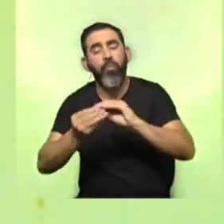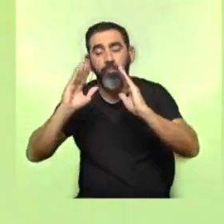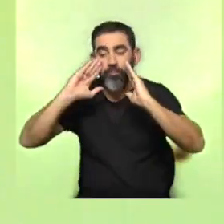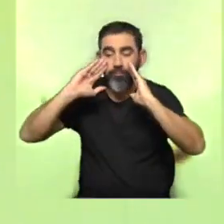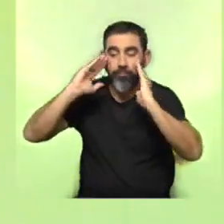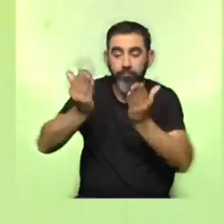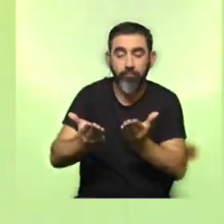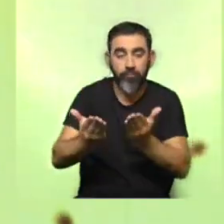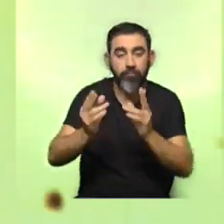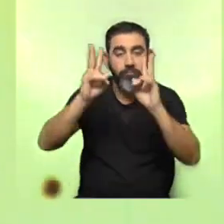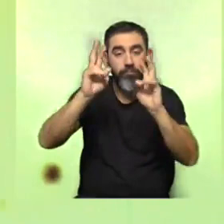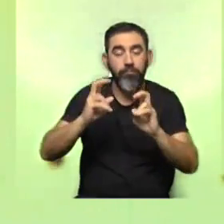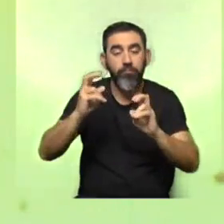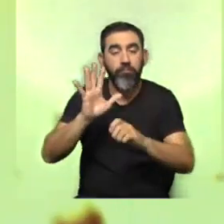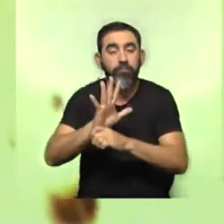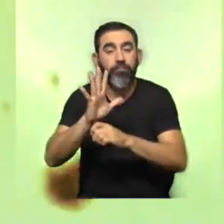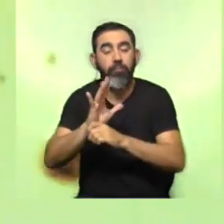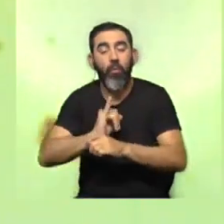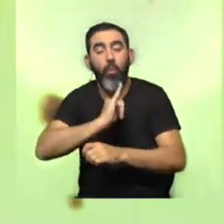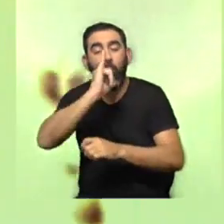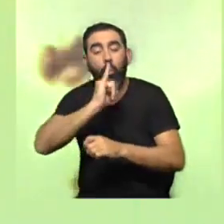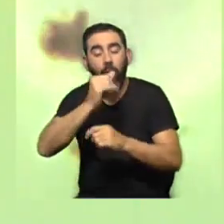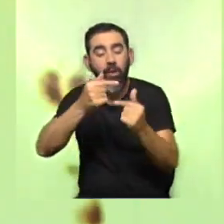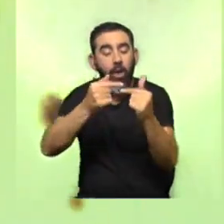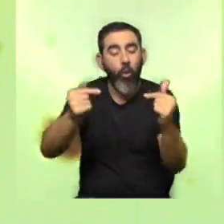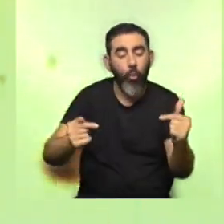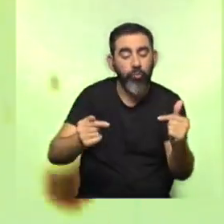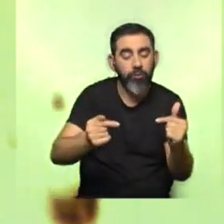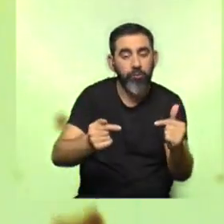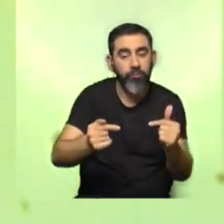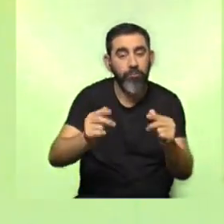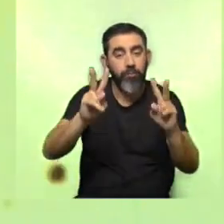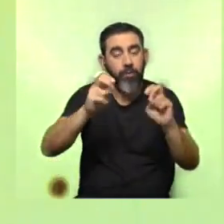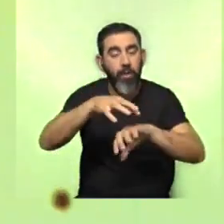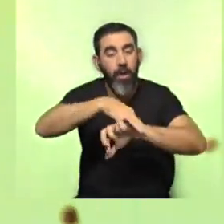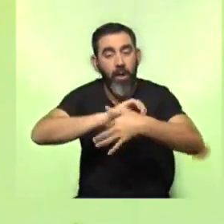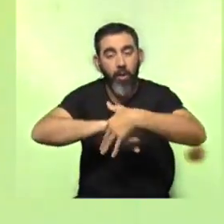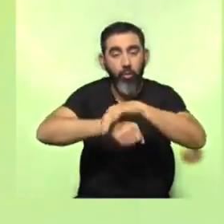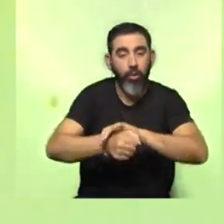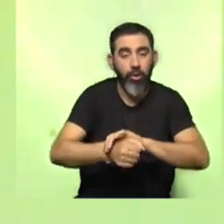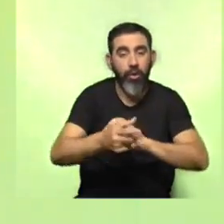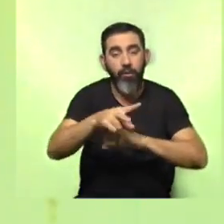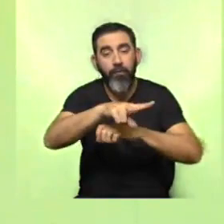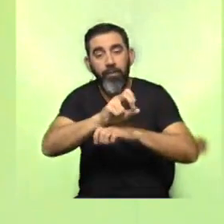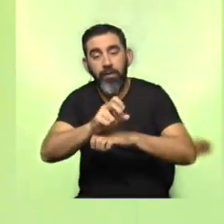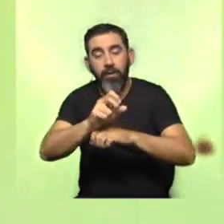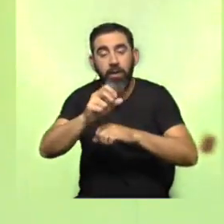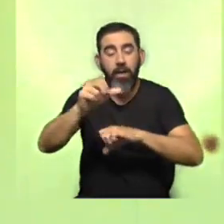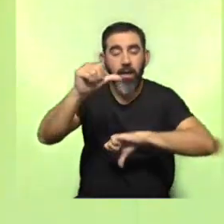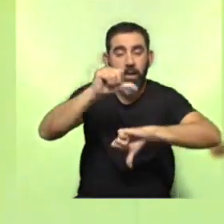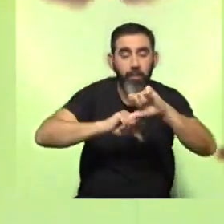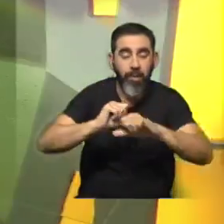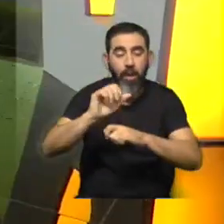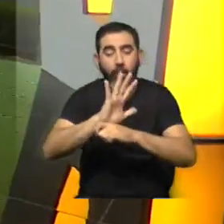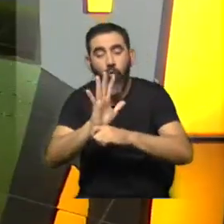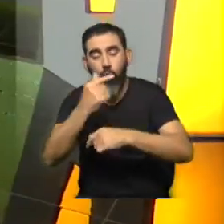abordar el secreto, lo que tiene para contarnos una pieza que, insisto, tiene que ver con arqueología, pero también con física, química, biología. Lo